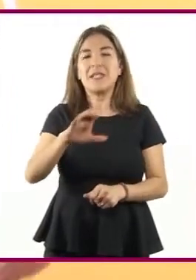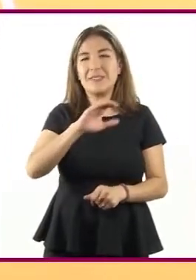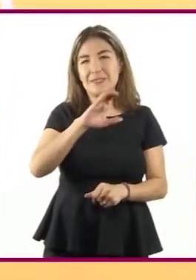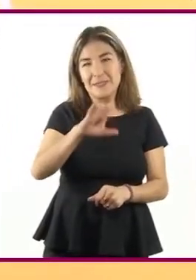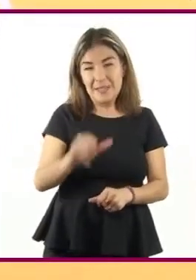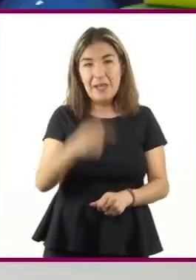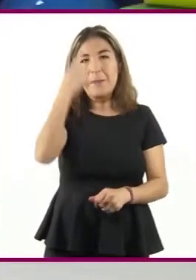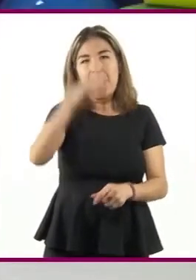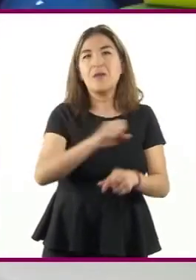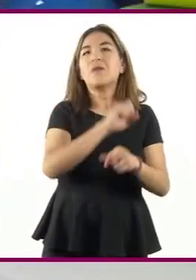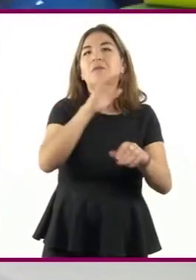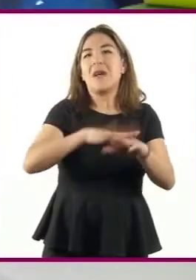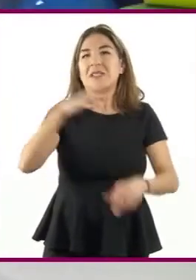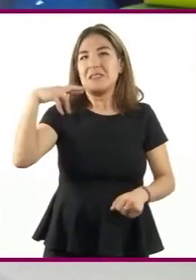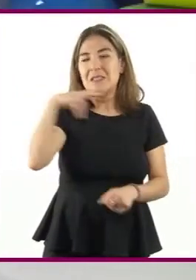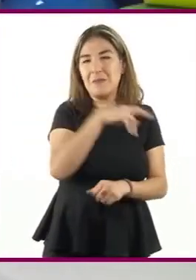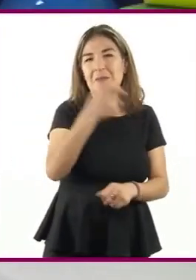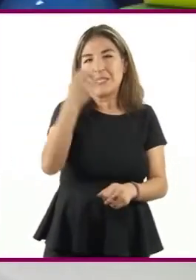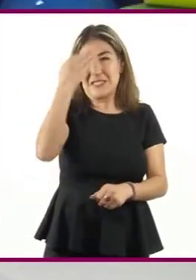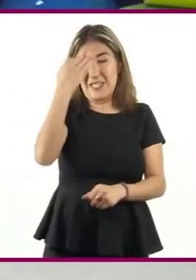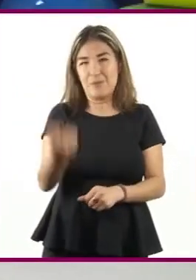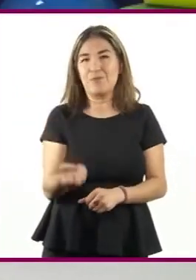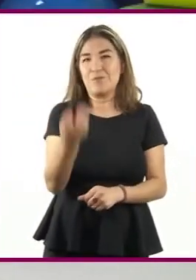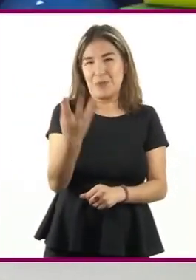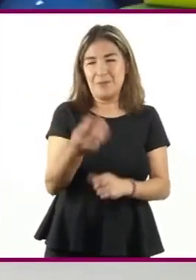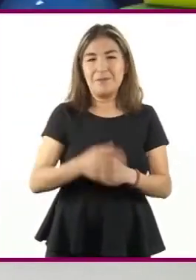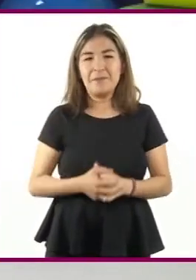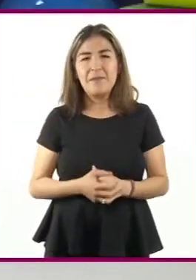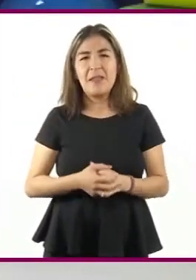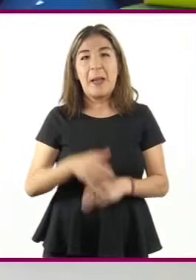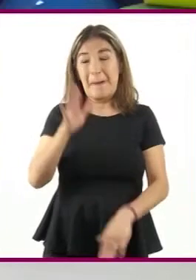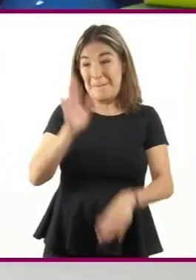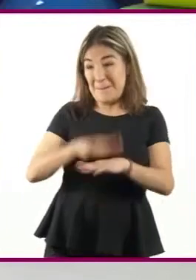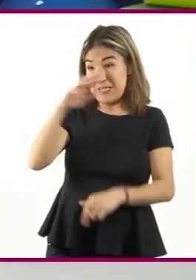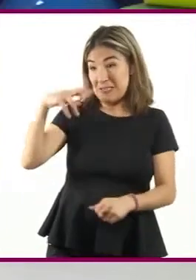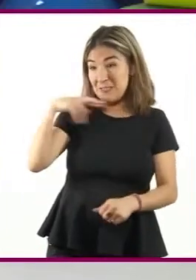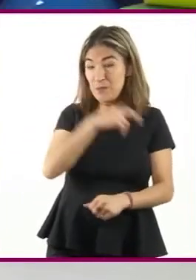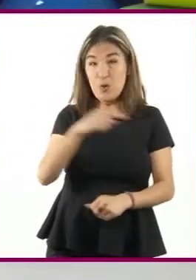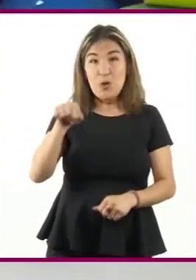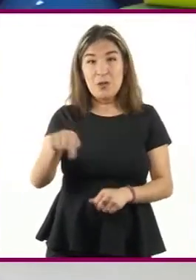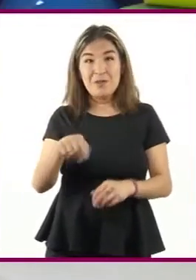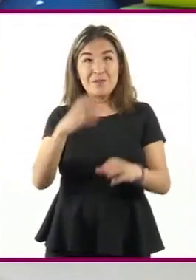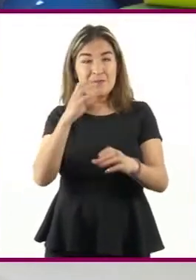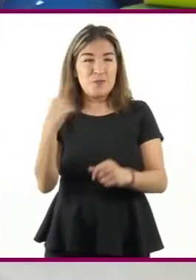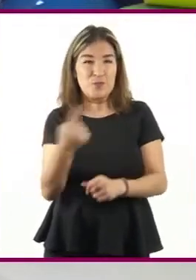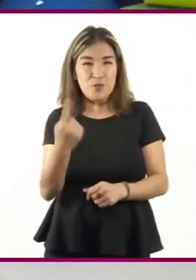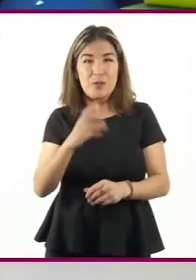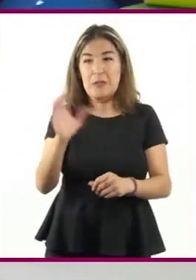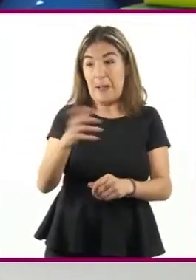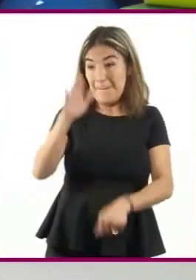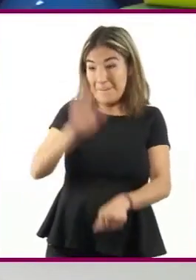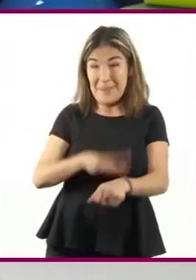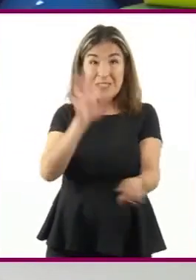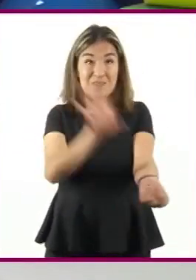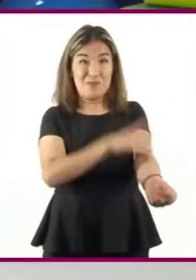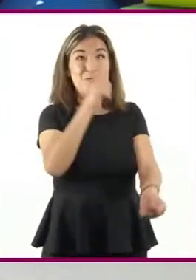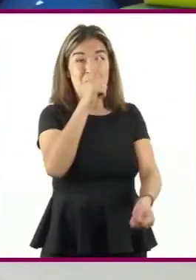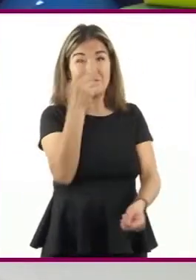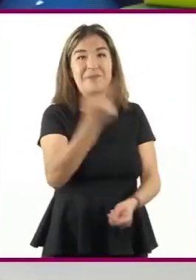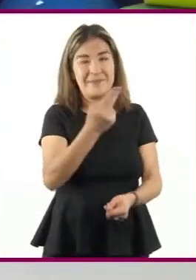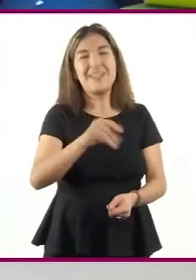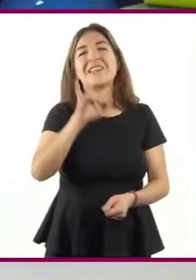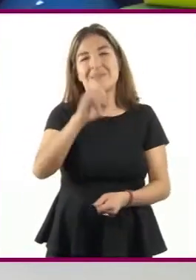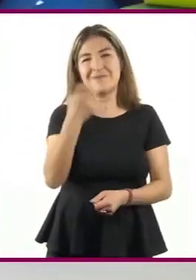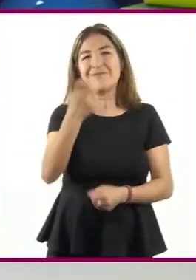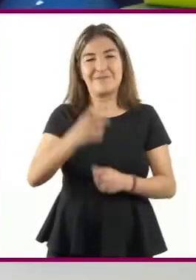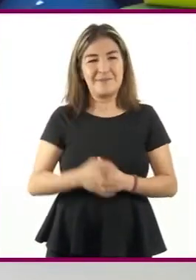mantiene prendido. Entonces, entre más potencia tenga un aparato, ¿más energía necesitará? Así